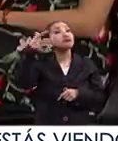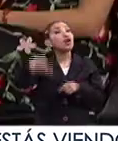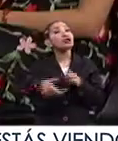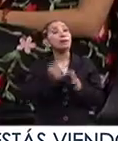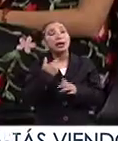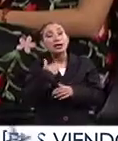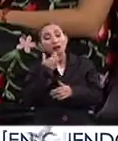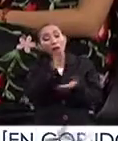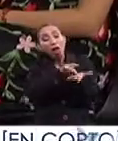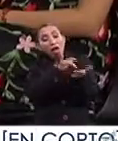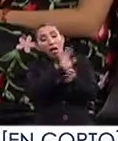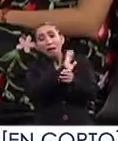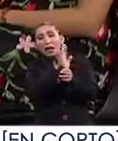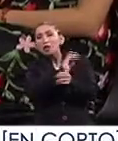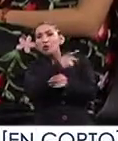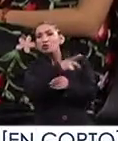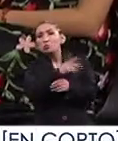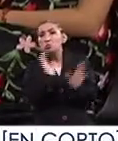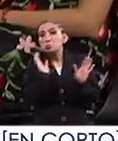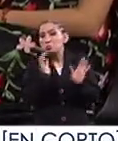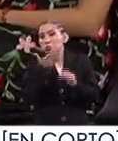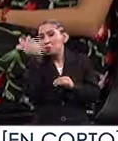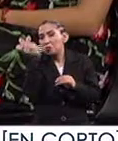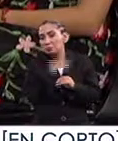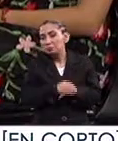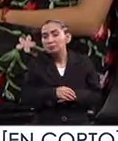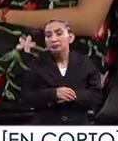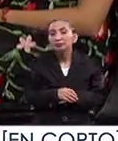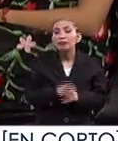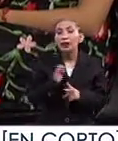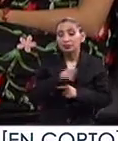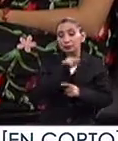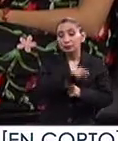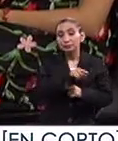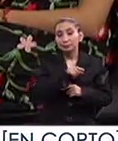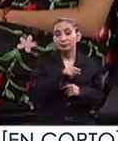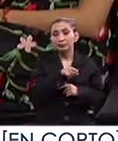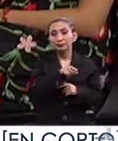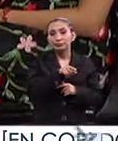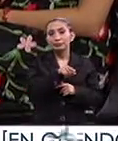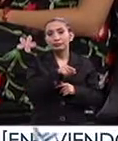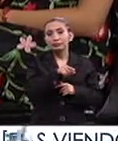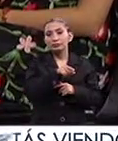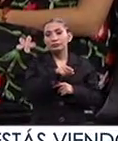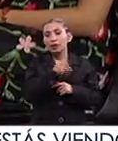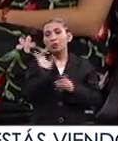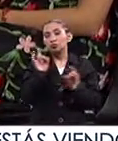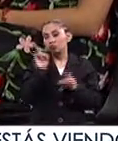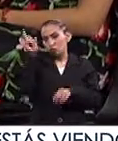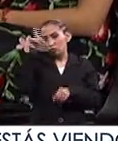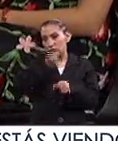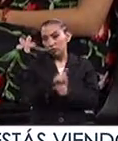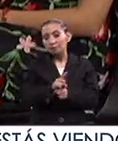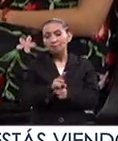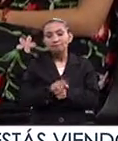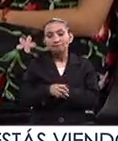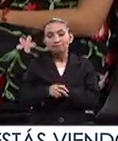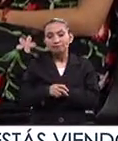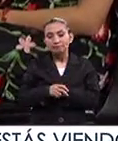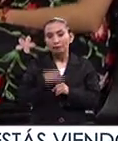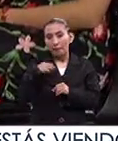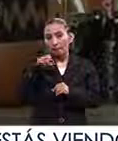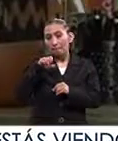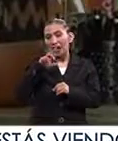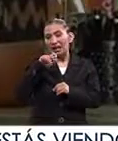en el futuro iba a ser una película sobre ella, ¿no? Entonces, ella, en una ocasión,